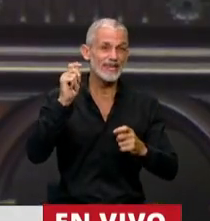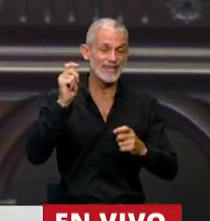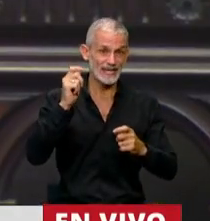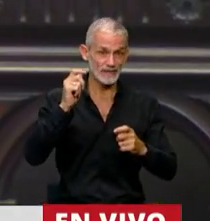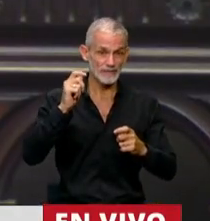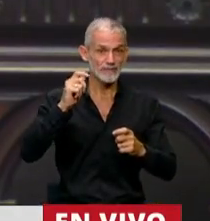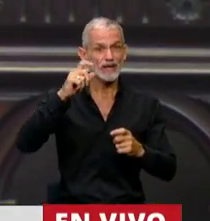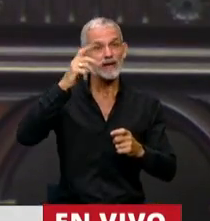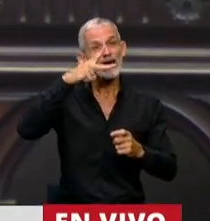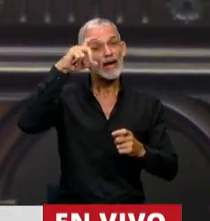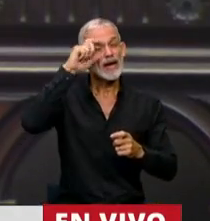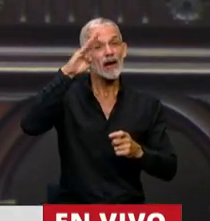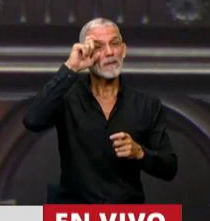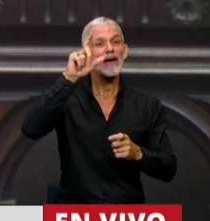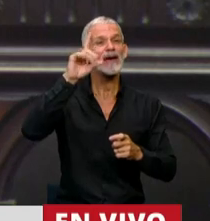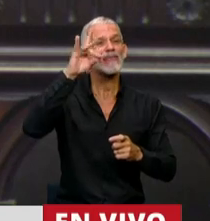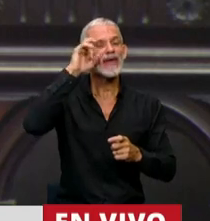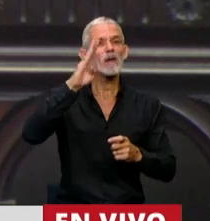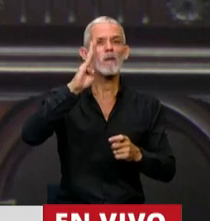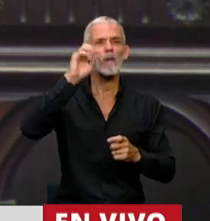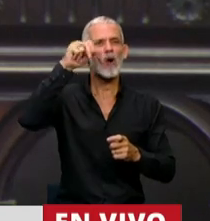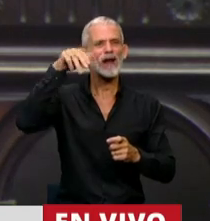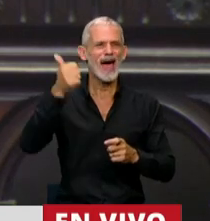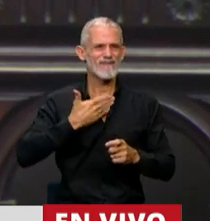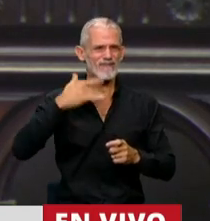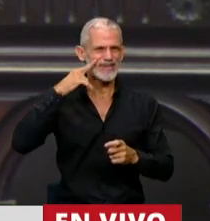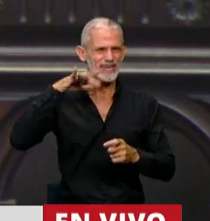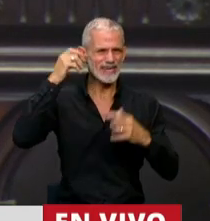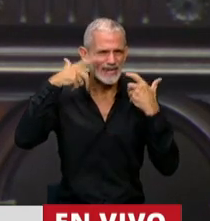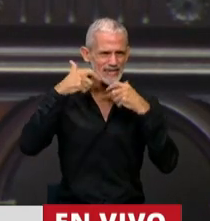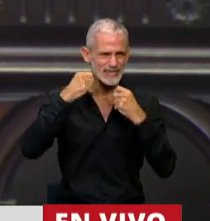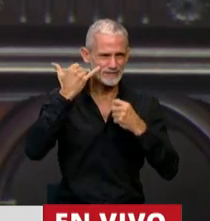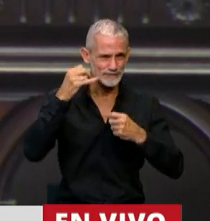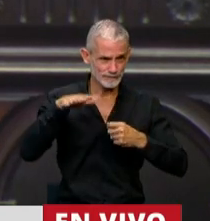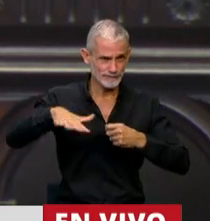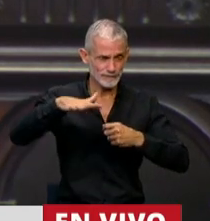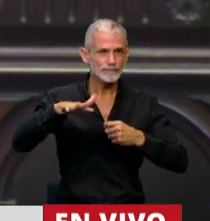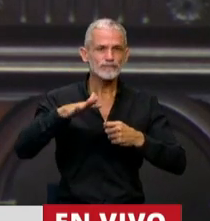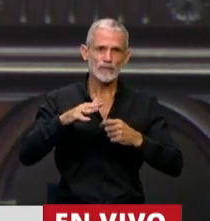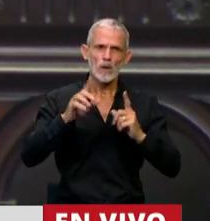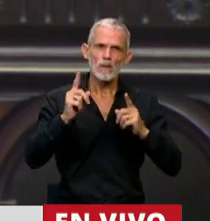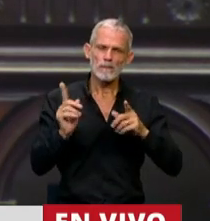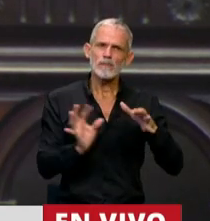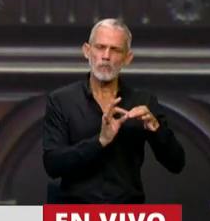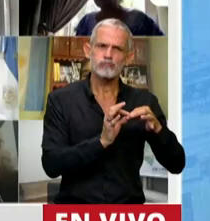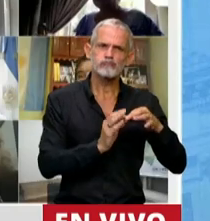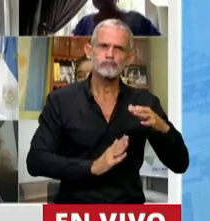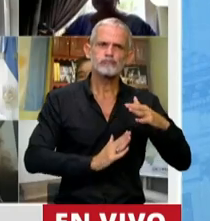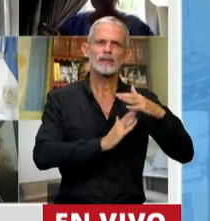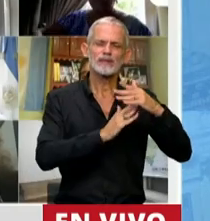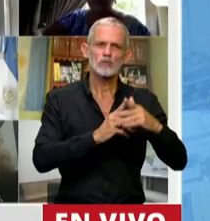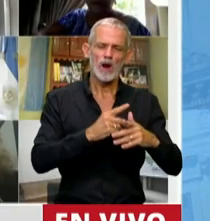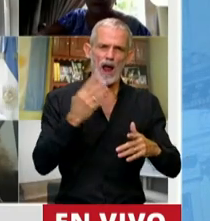la señora Eve de Bonafini, que se suman a los anteriores dichos de la titular del INADI, Victoria Donda.